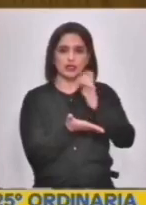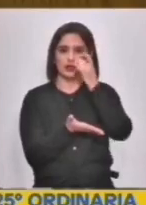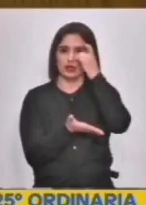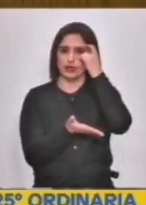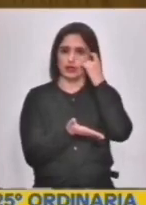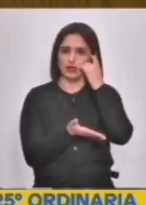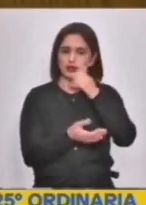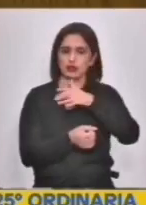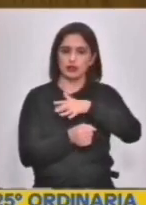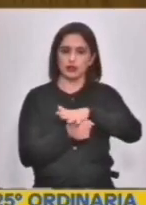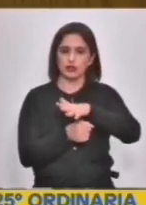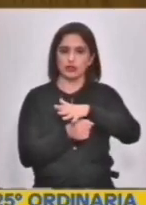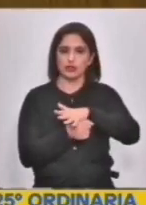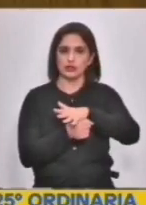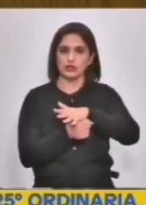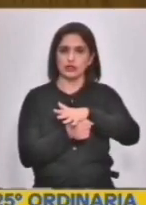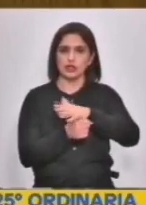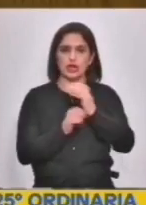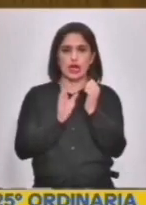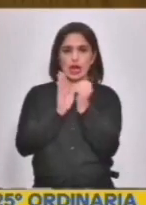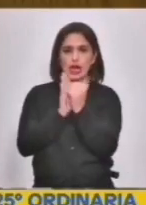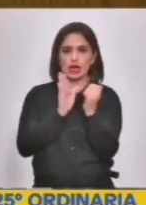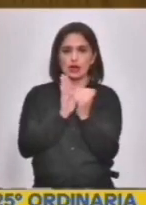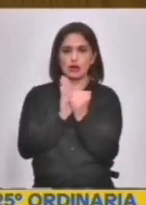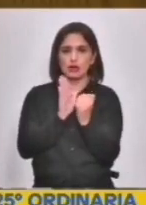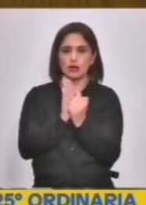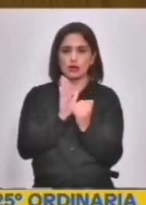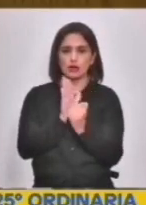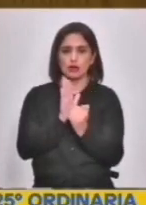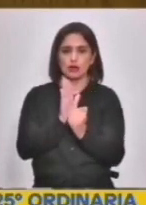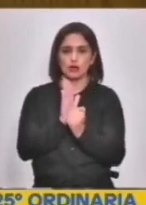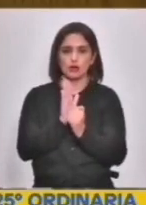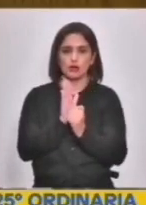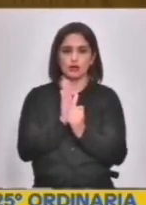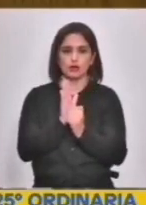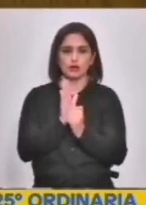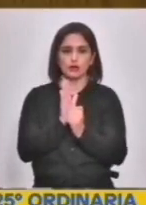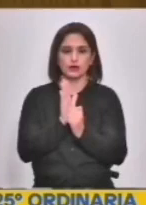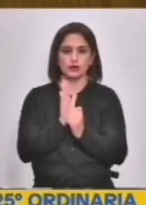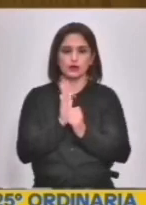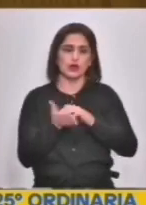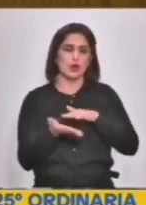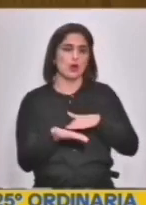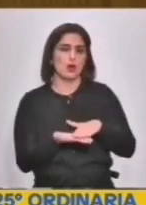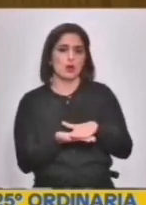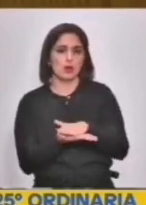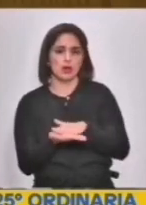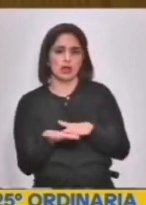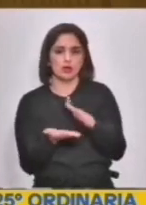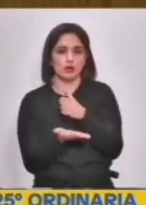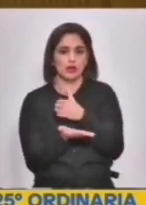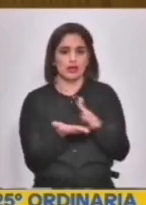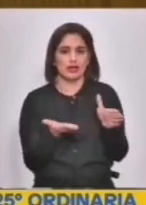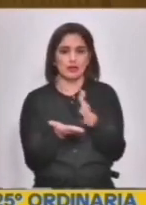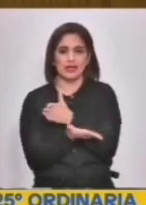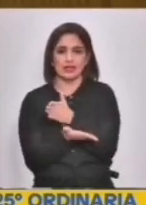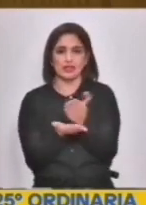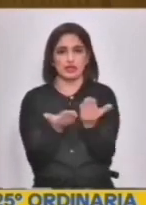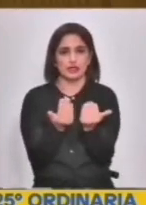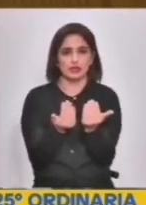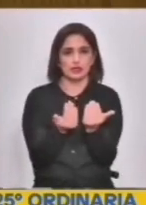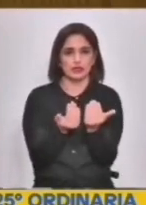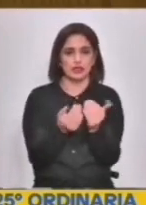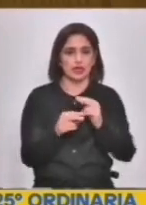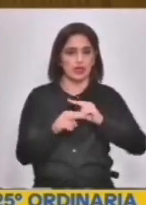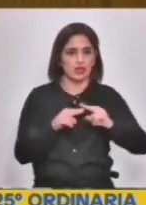los quince artículos contenidos en este proyecto que dan cuenta por ejemplo de la eliminación de la necesidad de